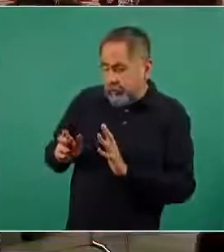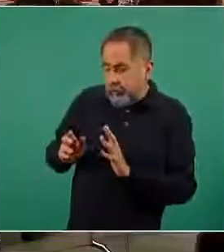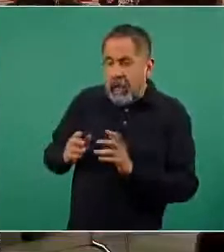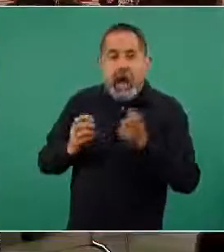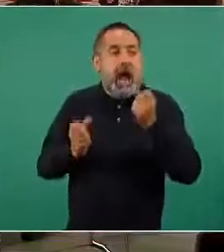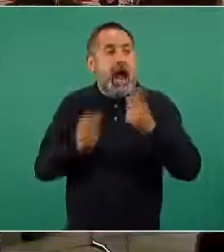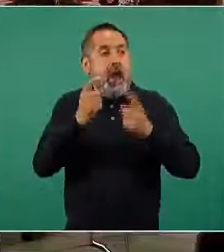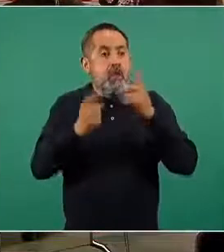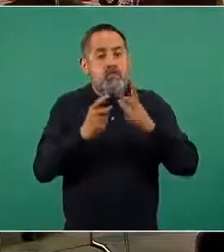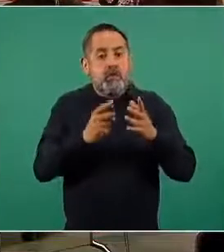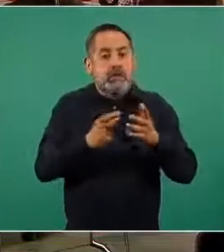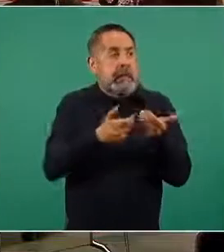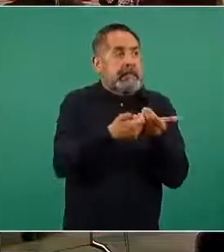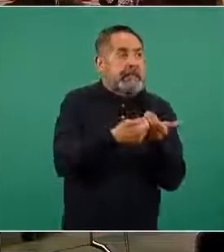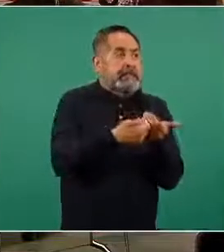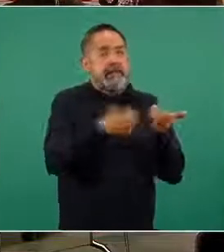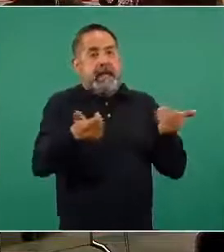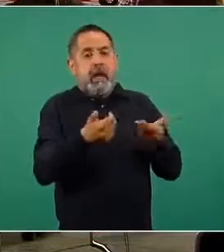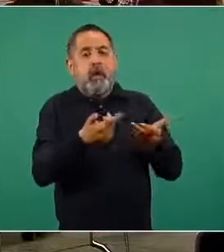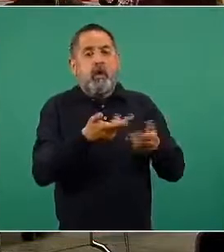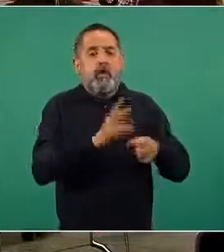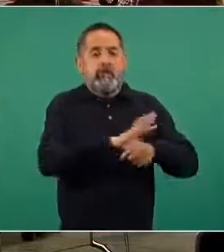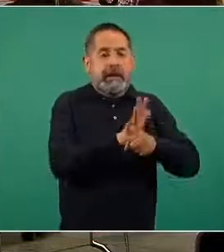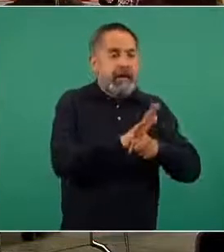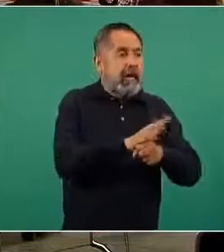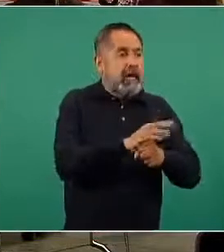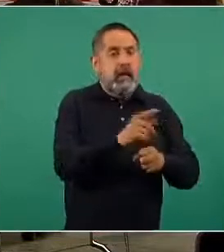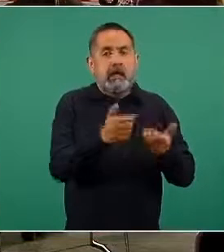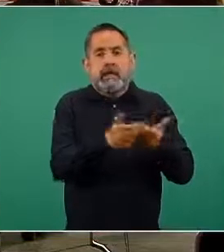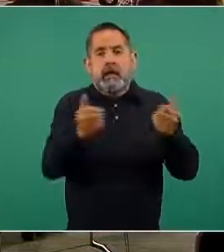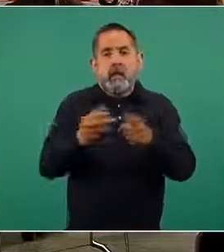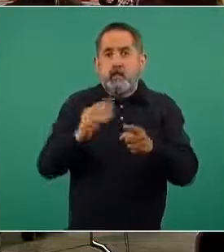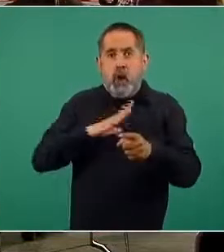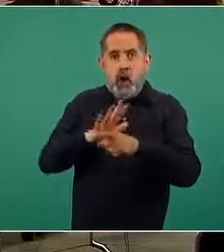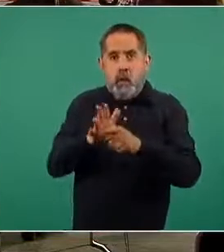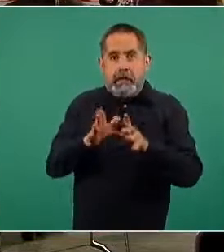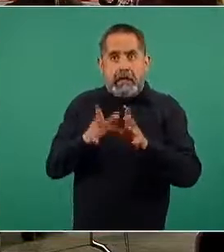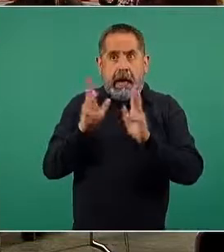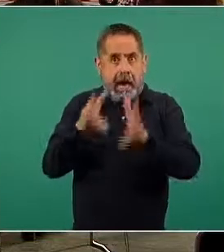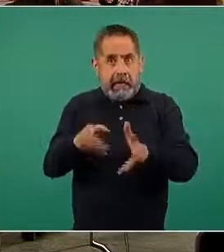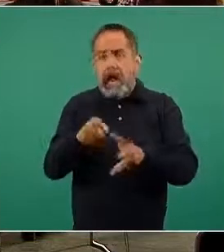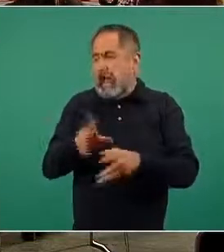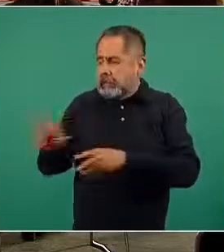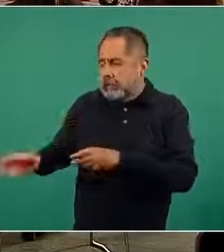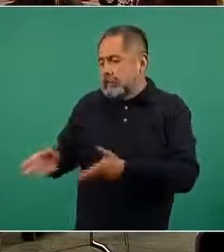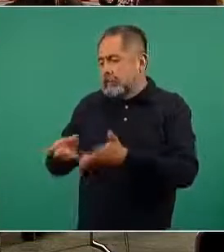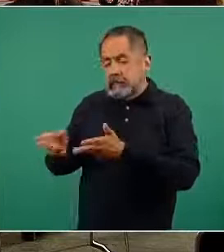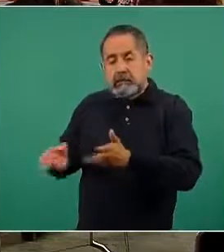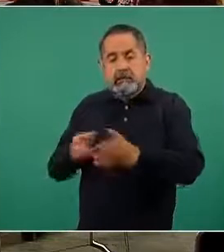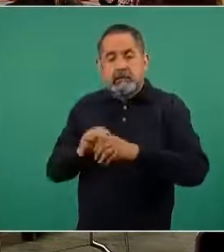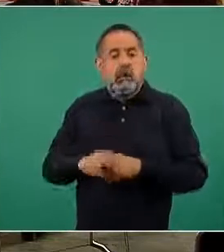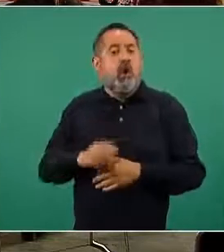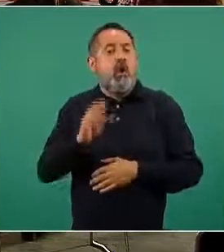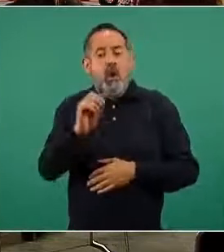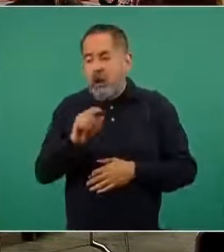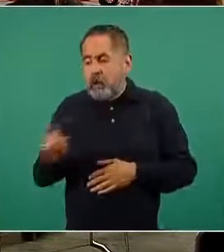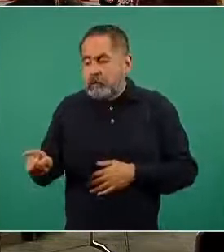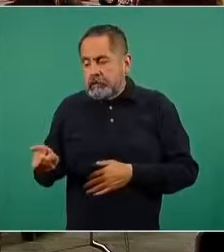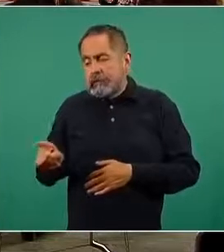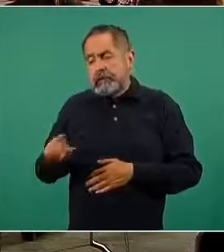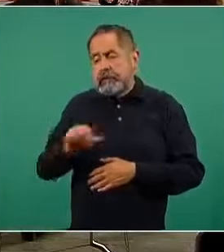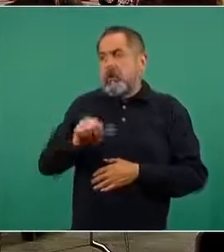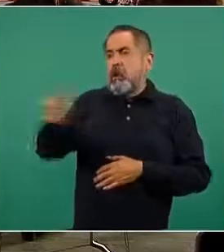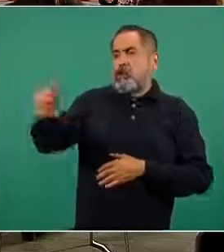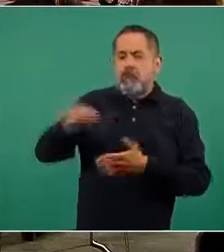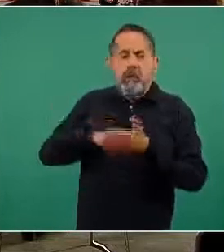los hospitales separando el área COVID del área no COVID. En otros casos se acudió a referencia a otros servicios.